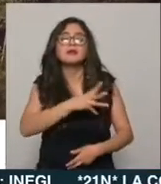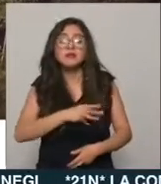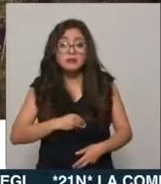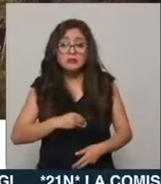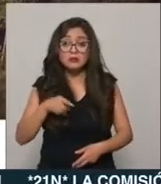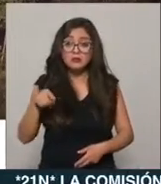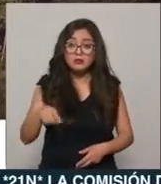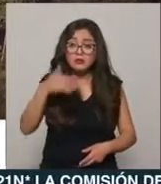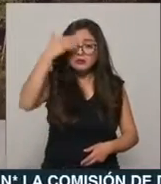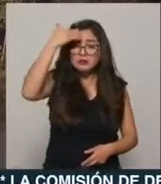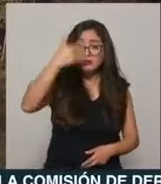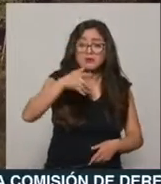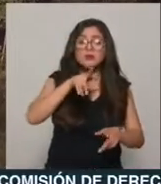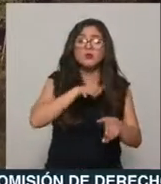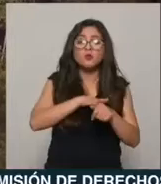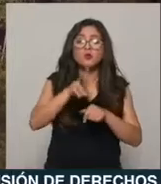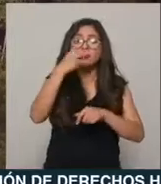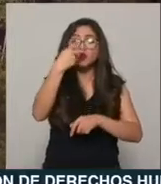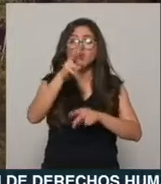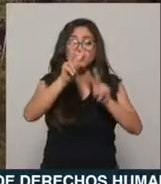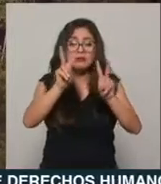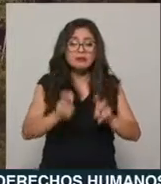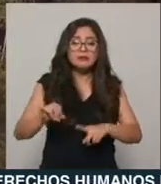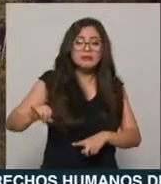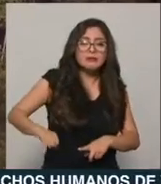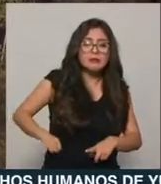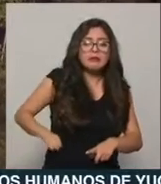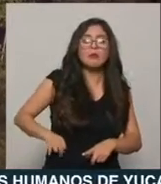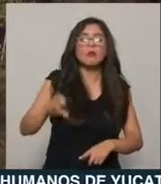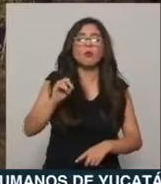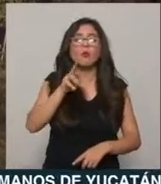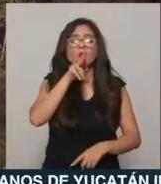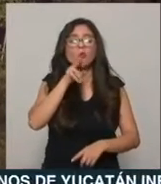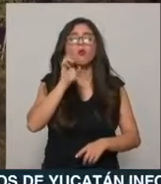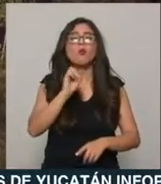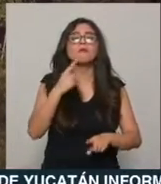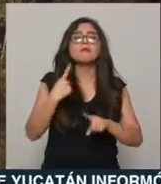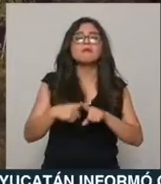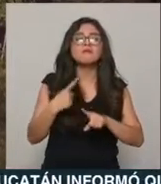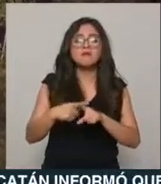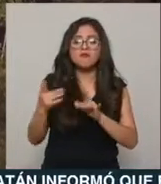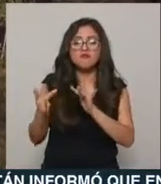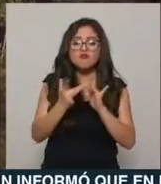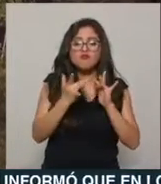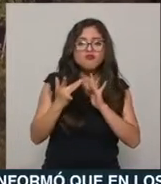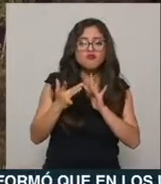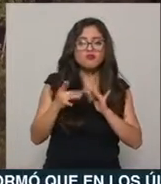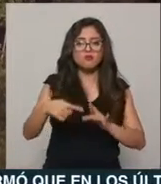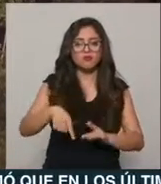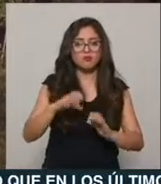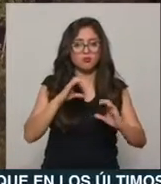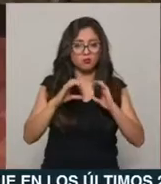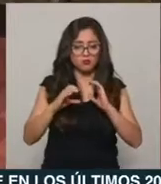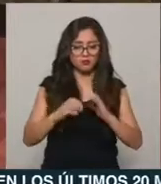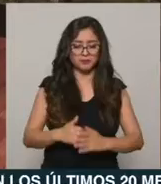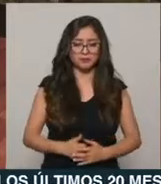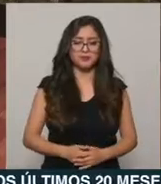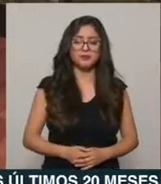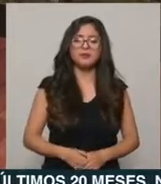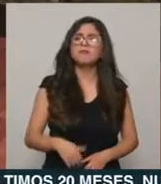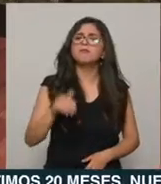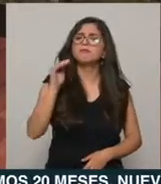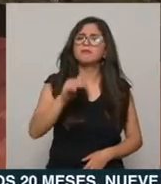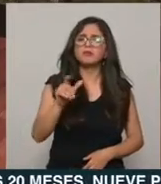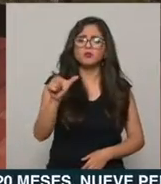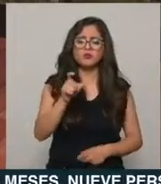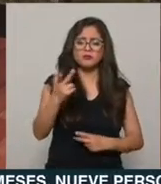cómo, tanto de los temas de interés como de los temas de preocupación y sobre todo con quién están hablando o comunicándose. Juan Martín, en este regreso a clases,